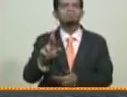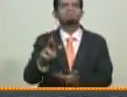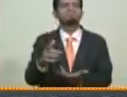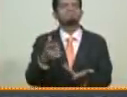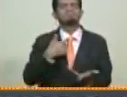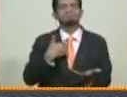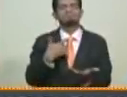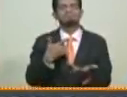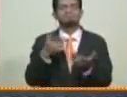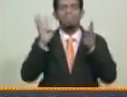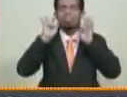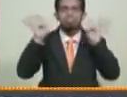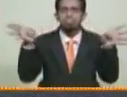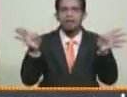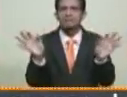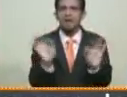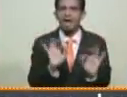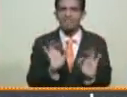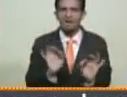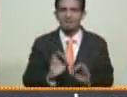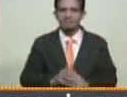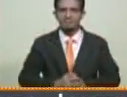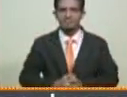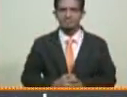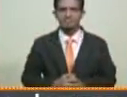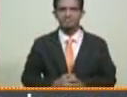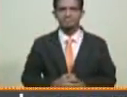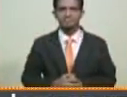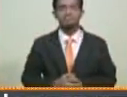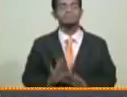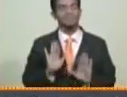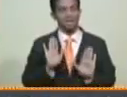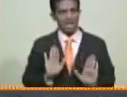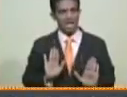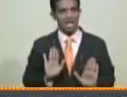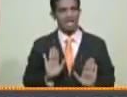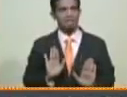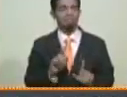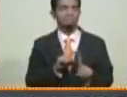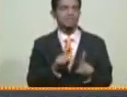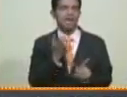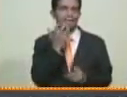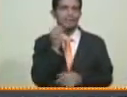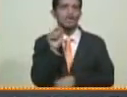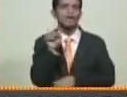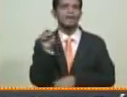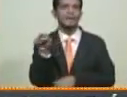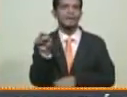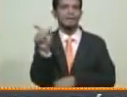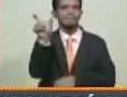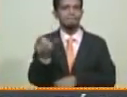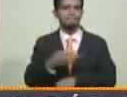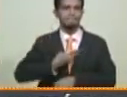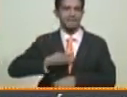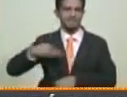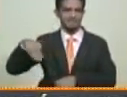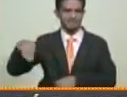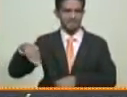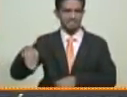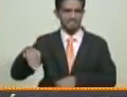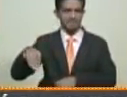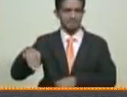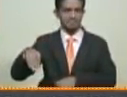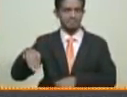pues. Ni la OEA. Claro, si tiene, probablemente tenga la bendición de sus jefes